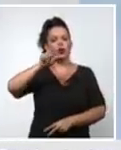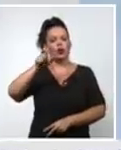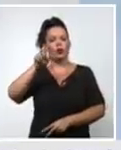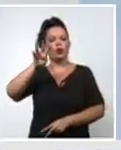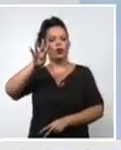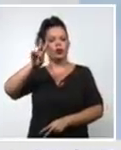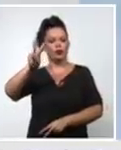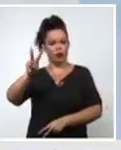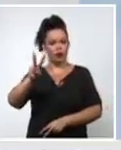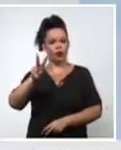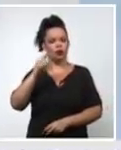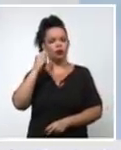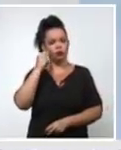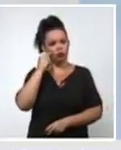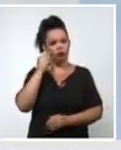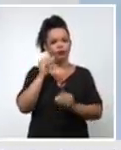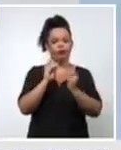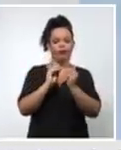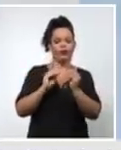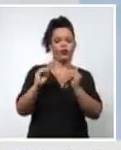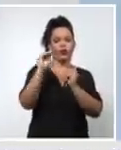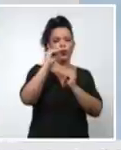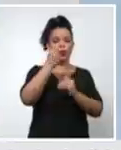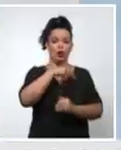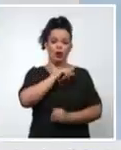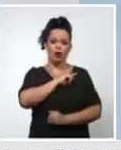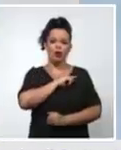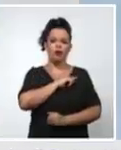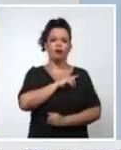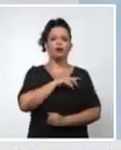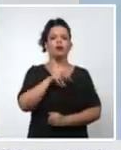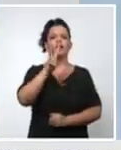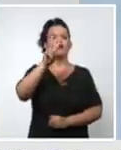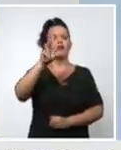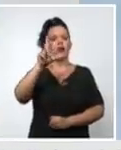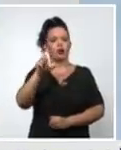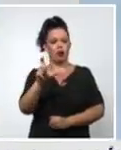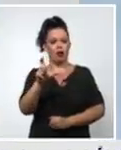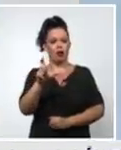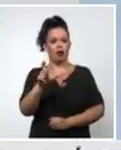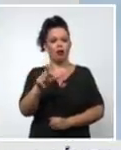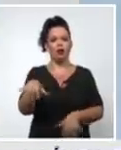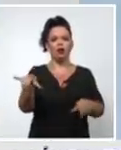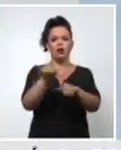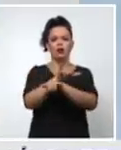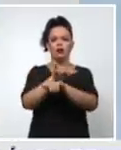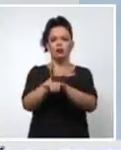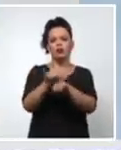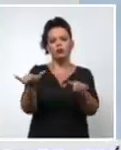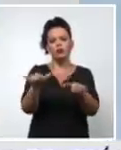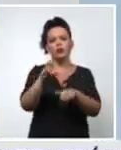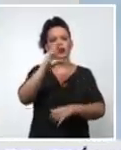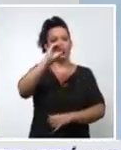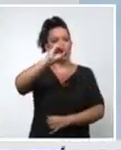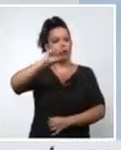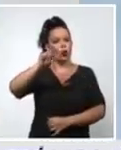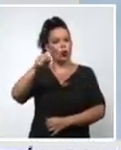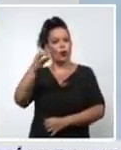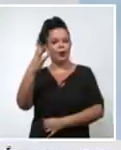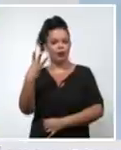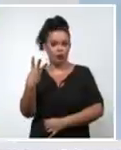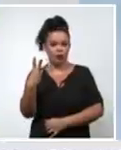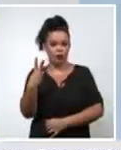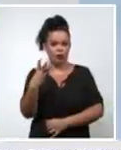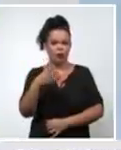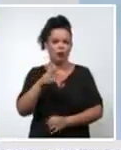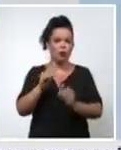también superior a la del día de ayer, y Villa Clara, con una tasa de 0,3, similar a la del día de